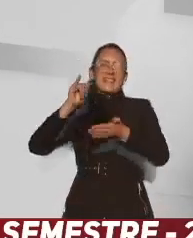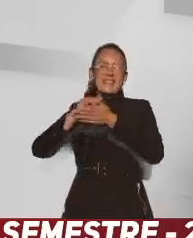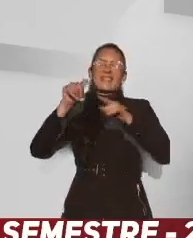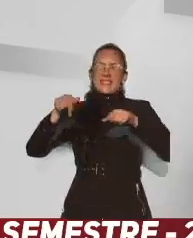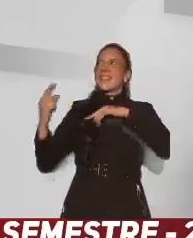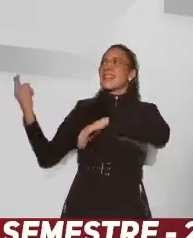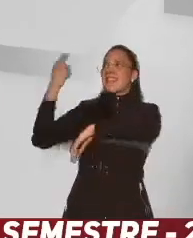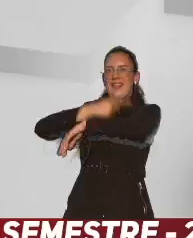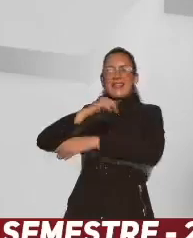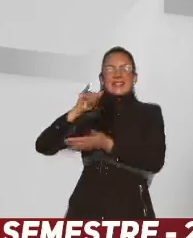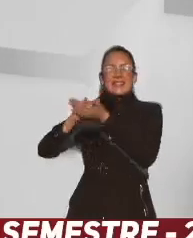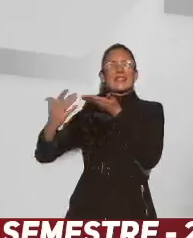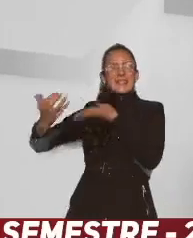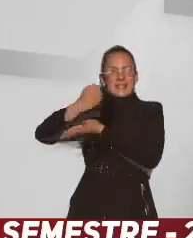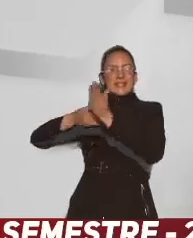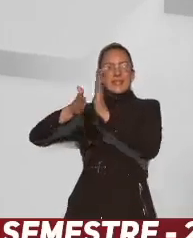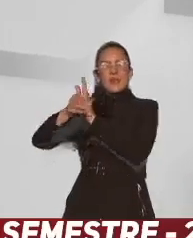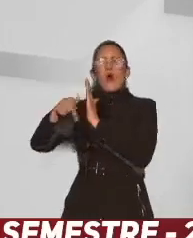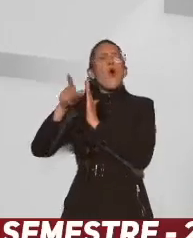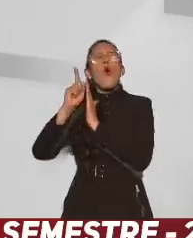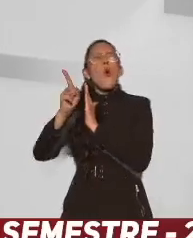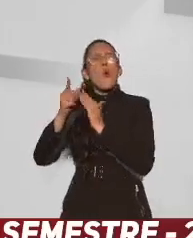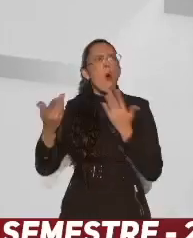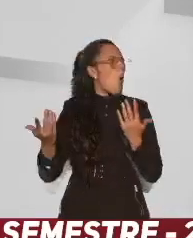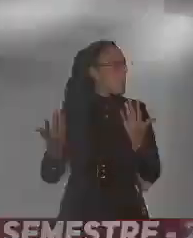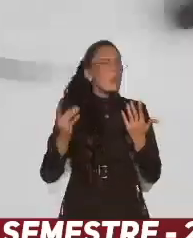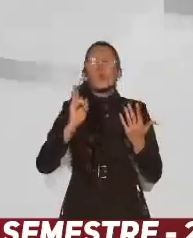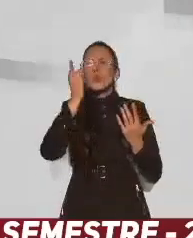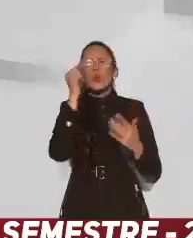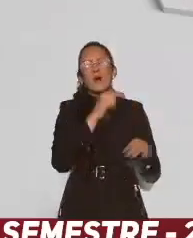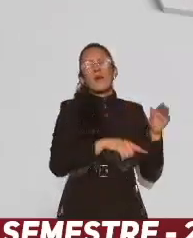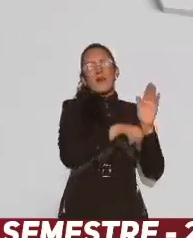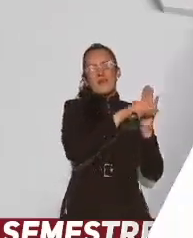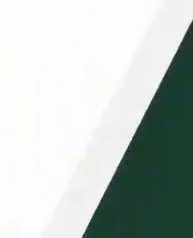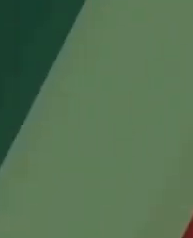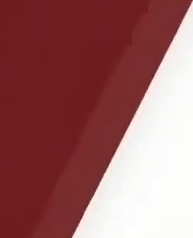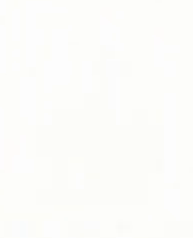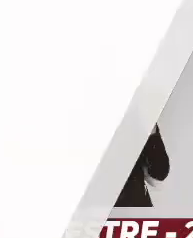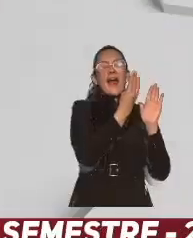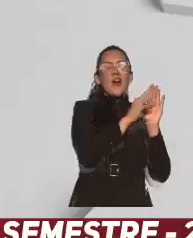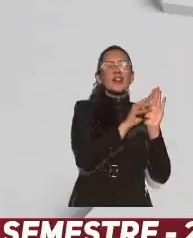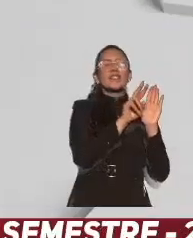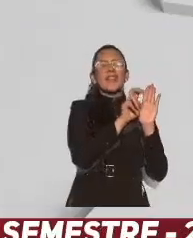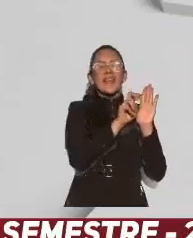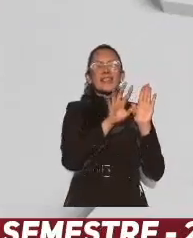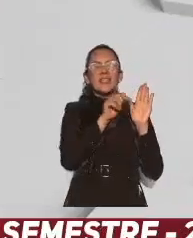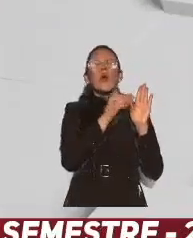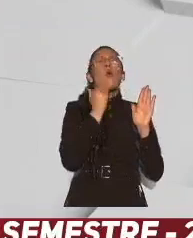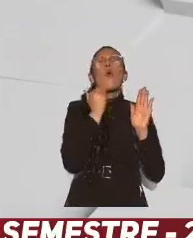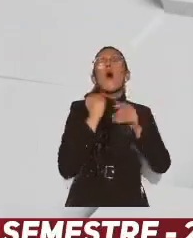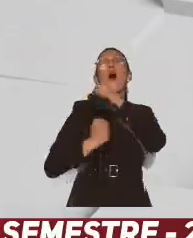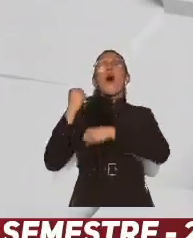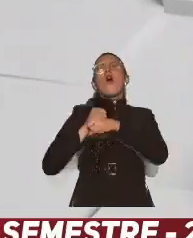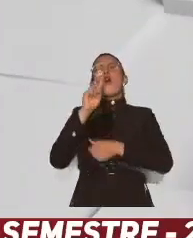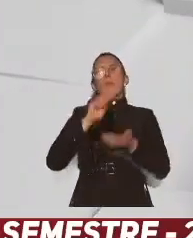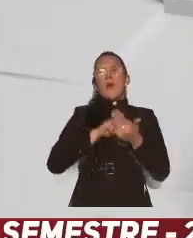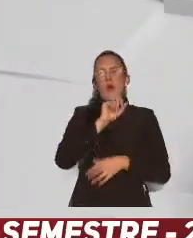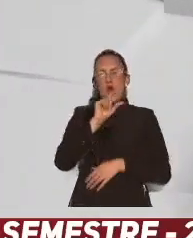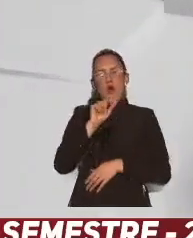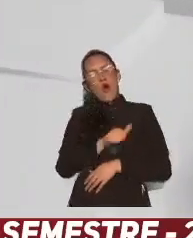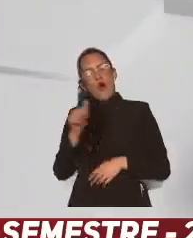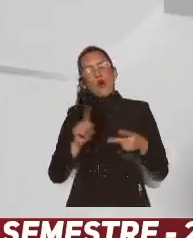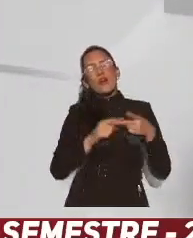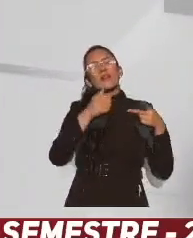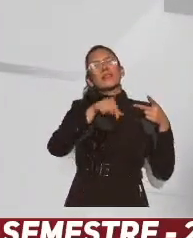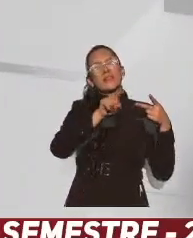participativa de conformidad con lo establecido en la Ley 1474 de 2011, la Ley 1712